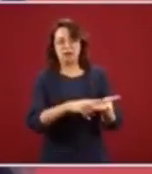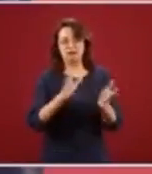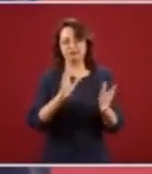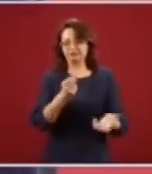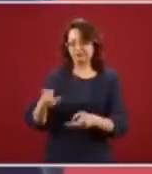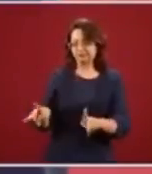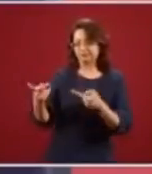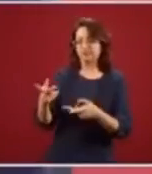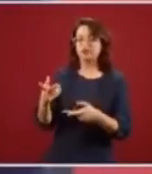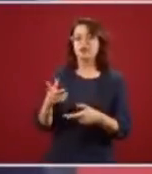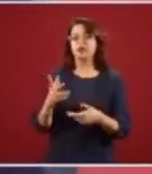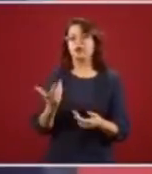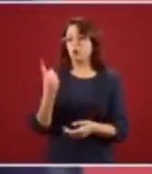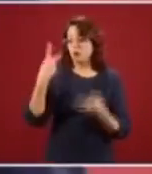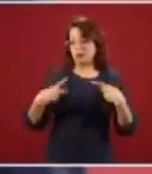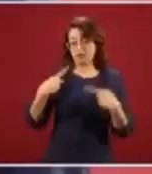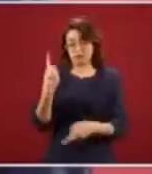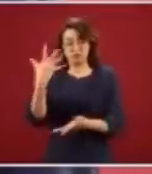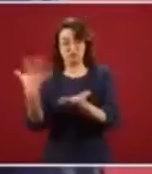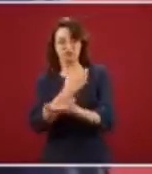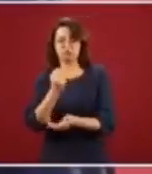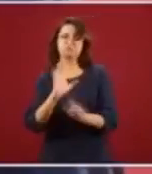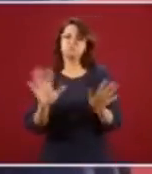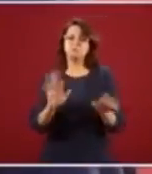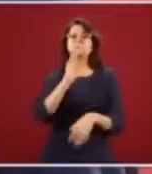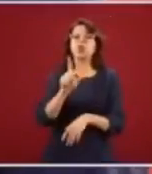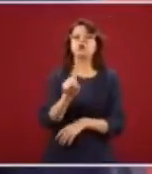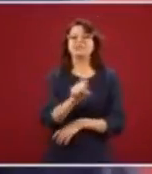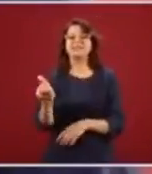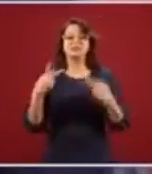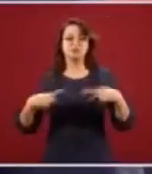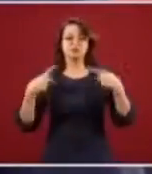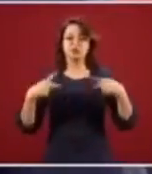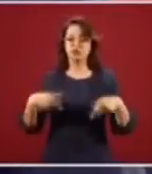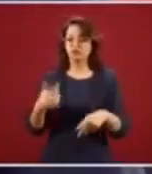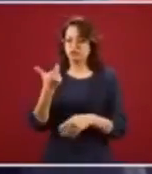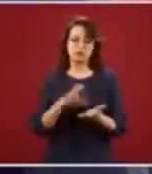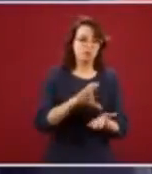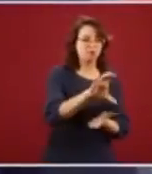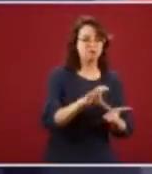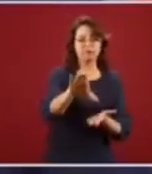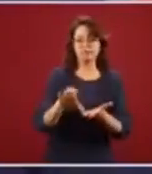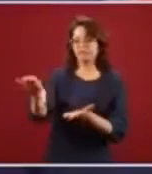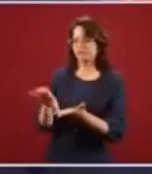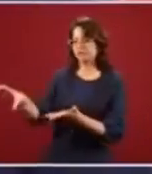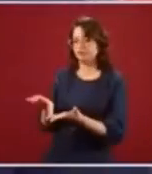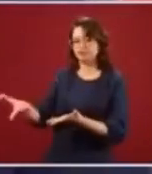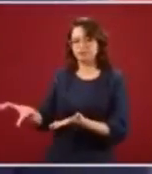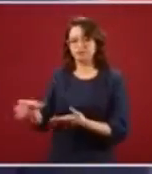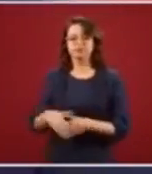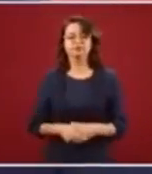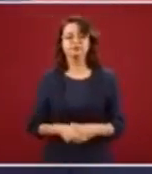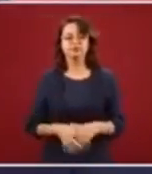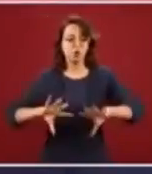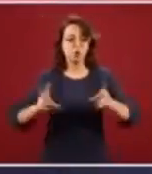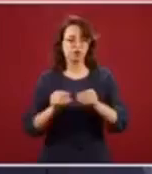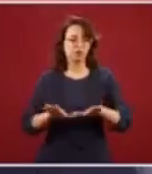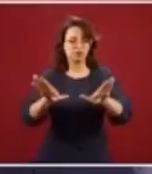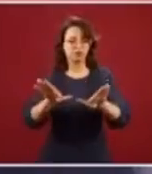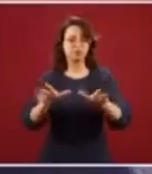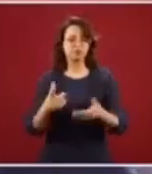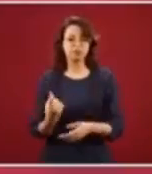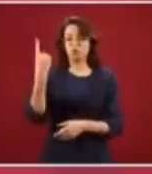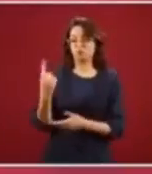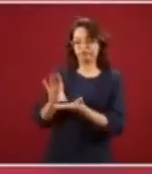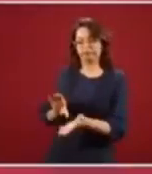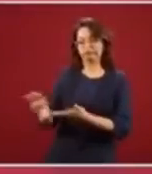En vez de uno, que sean 100 los premiados, y entonces se distribuye el monto del costo del avión.